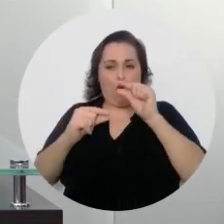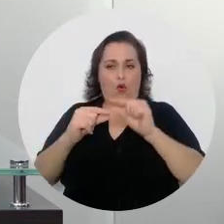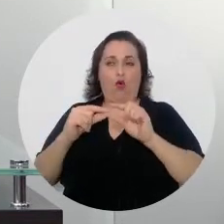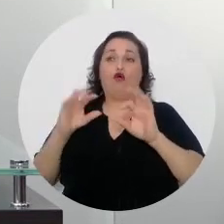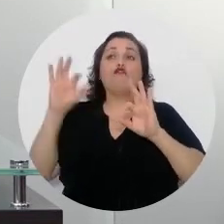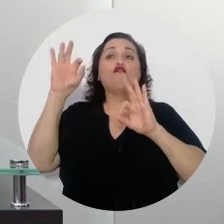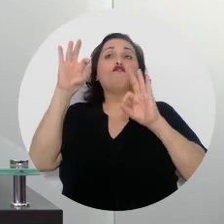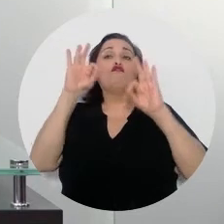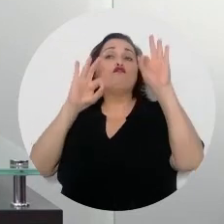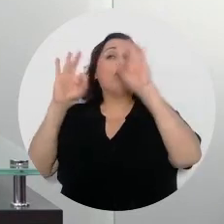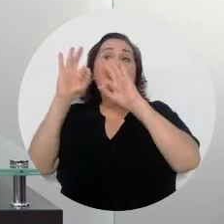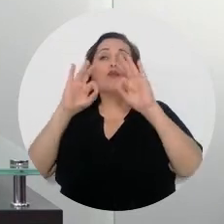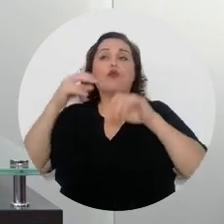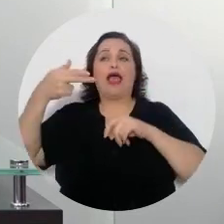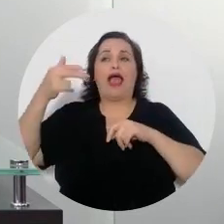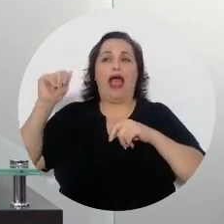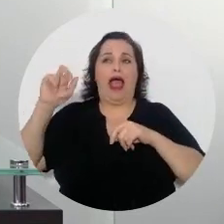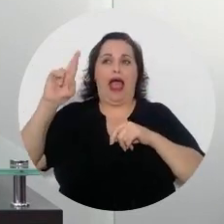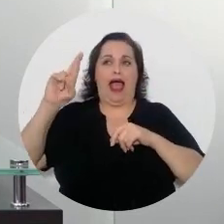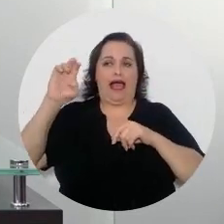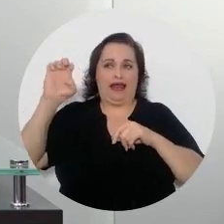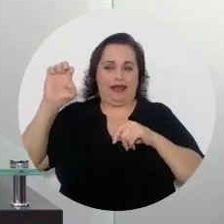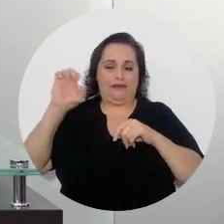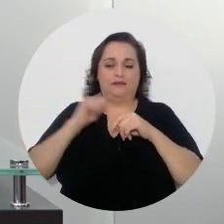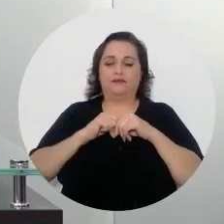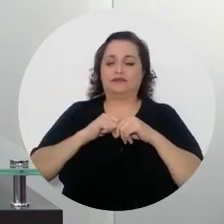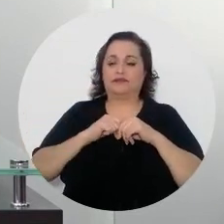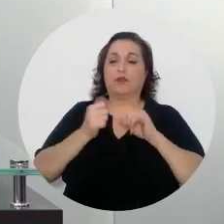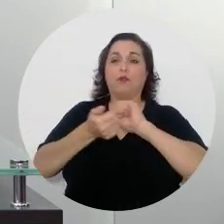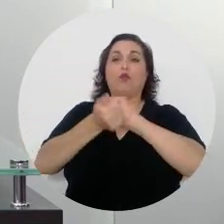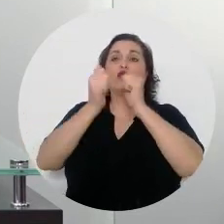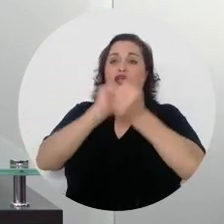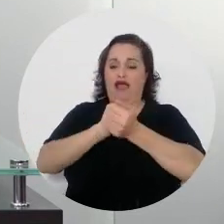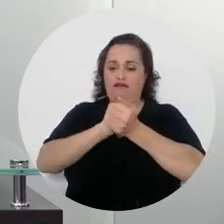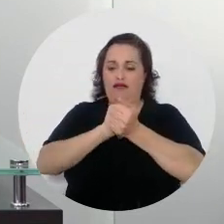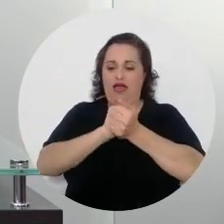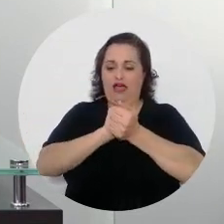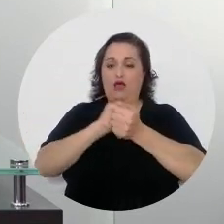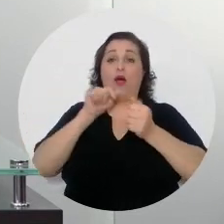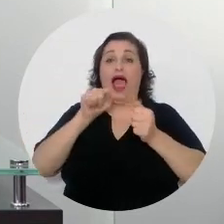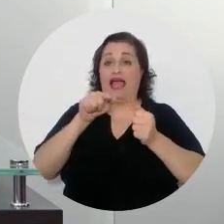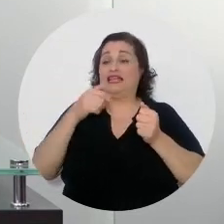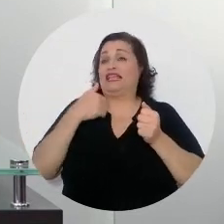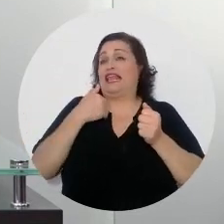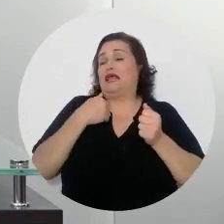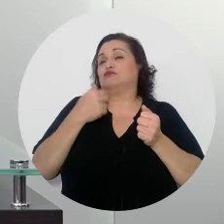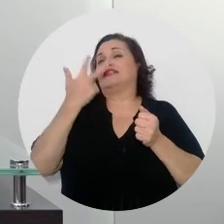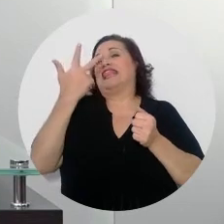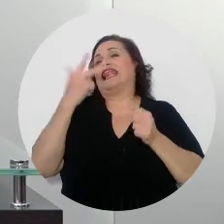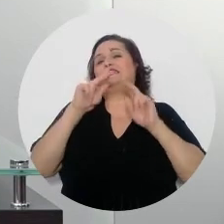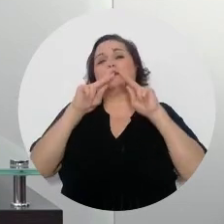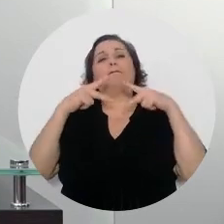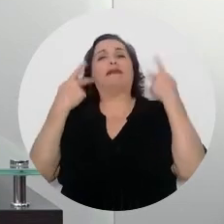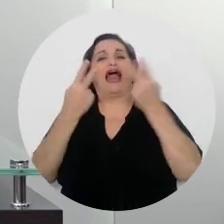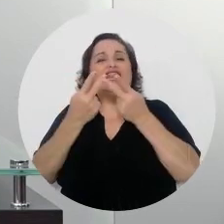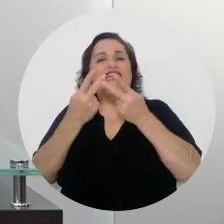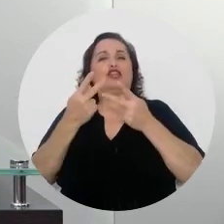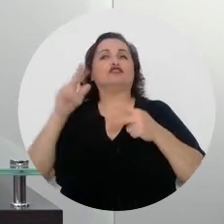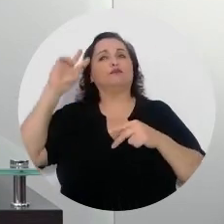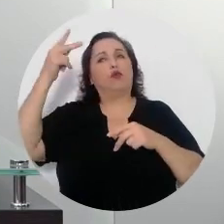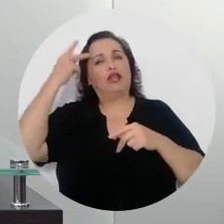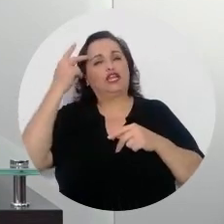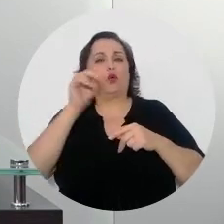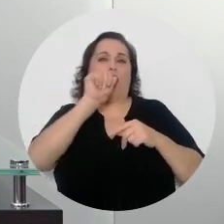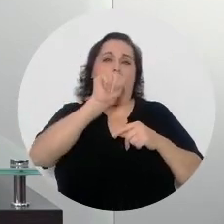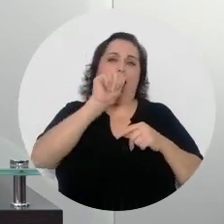entendiendo la fórmula de Hare modificada y cómo se aplica. En este caso vamos a tener únicamente 3 partidos políticos, partido